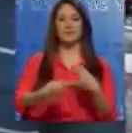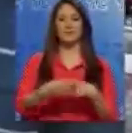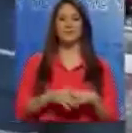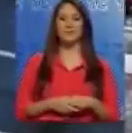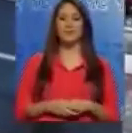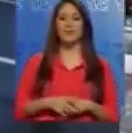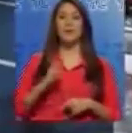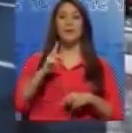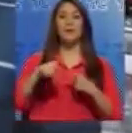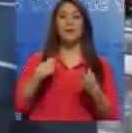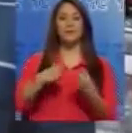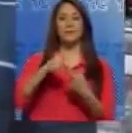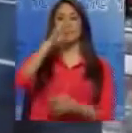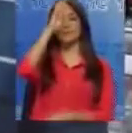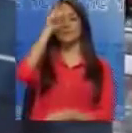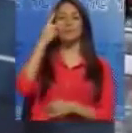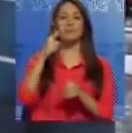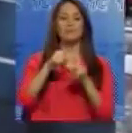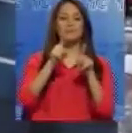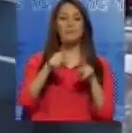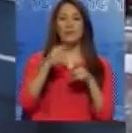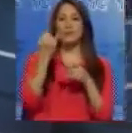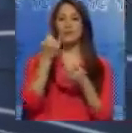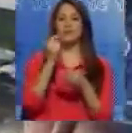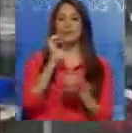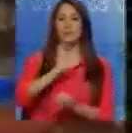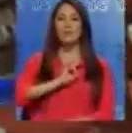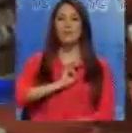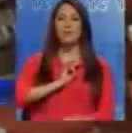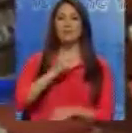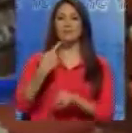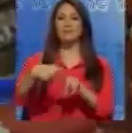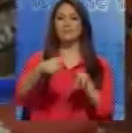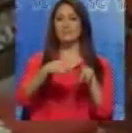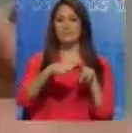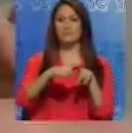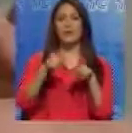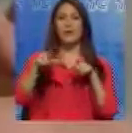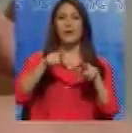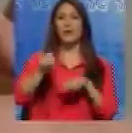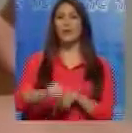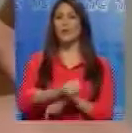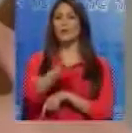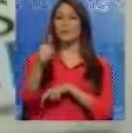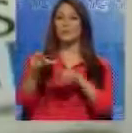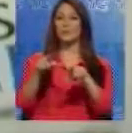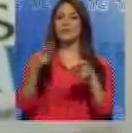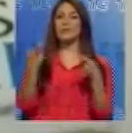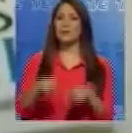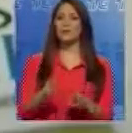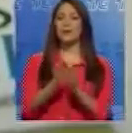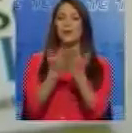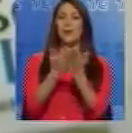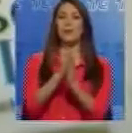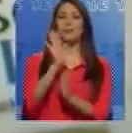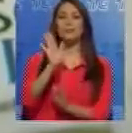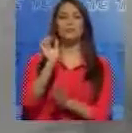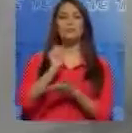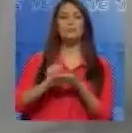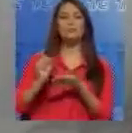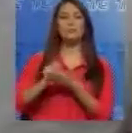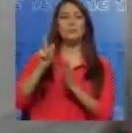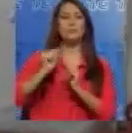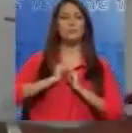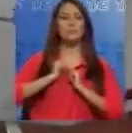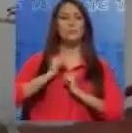Papa Francisco, todo lo que es de estampas, medallas. En otros locales también se pueden encontrar libros con la biografía del Papa.